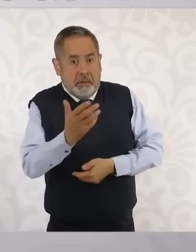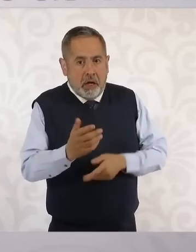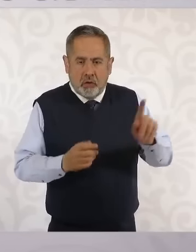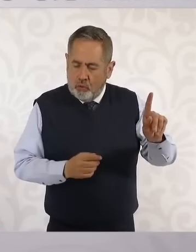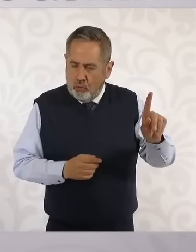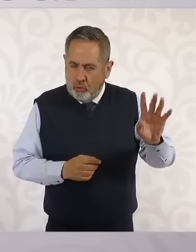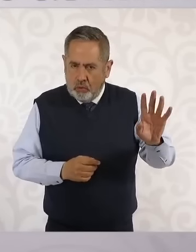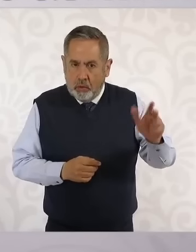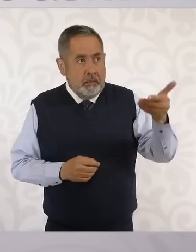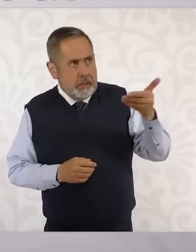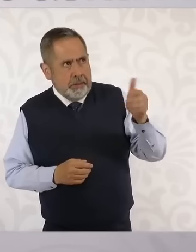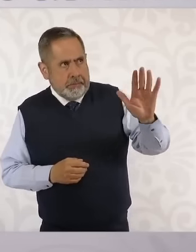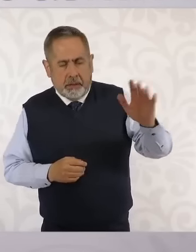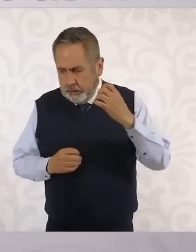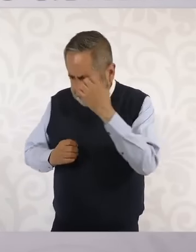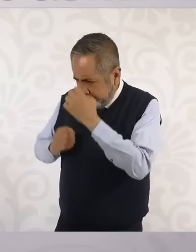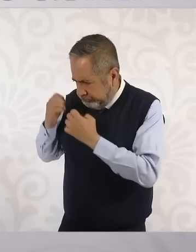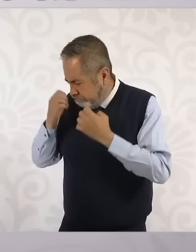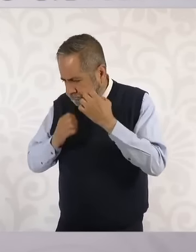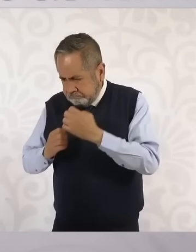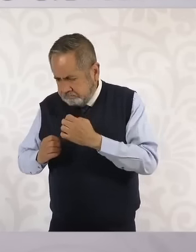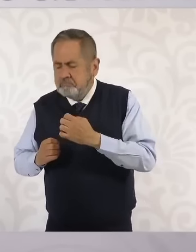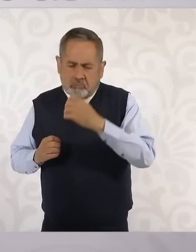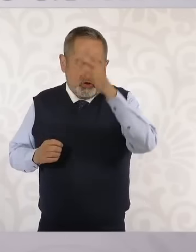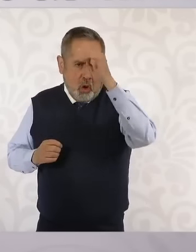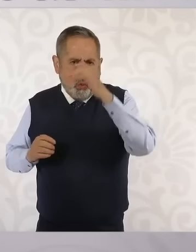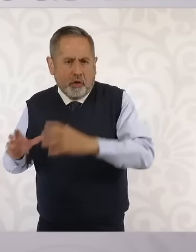lo que andan los comentócratas y demás, ay, que